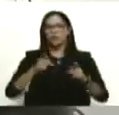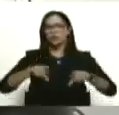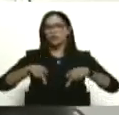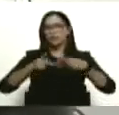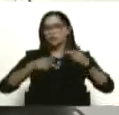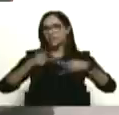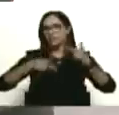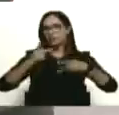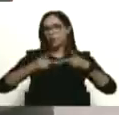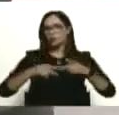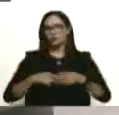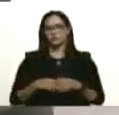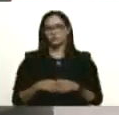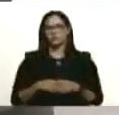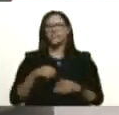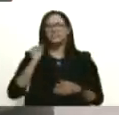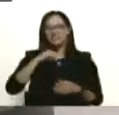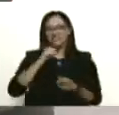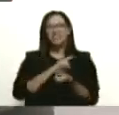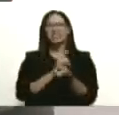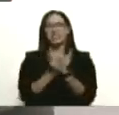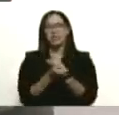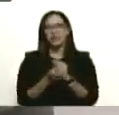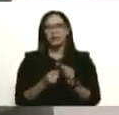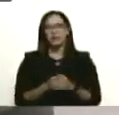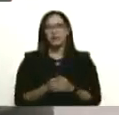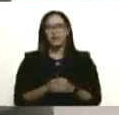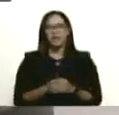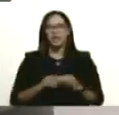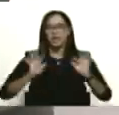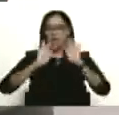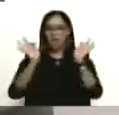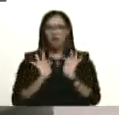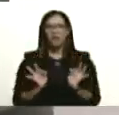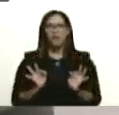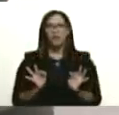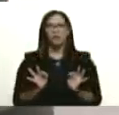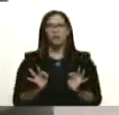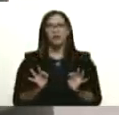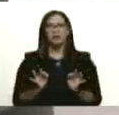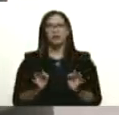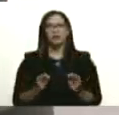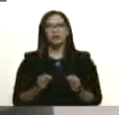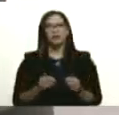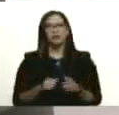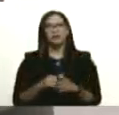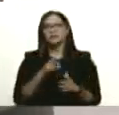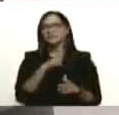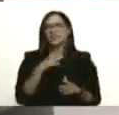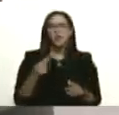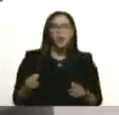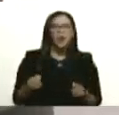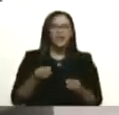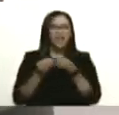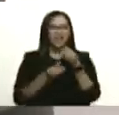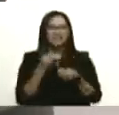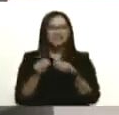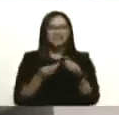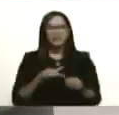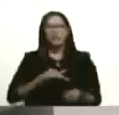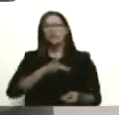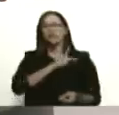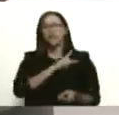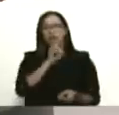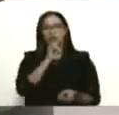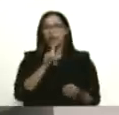ecuación? La cambian por completo. ¿Cómo la cambian? En la medida en que ya no se trata de preparar un fake, un